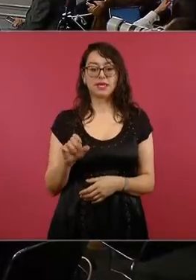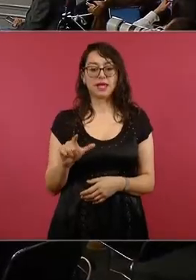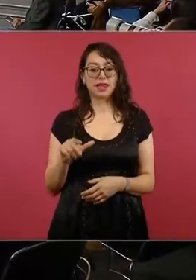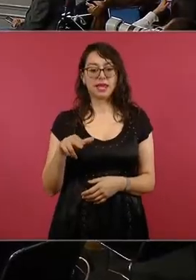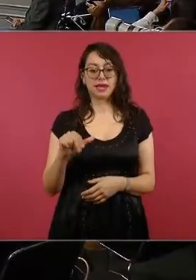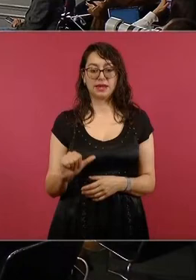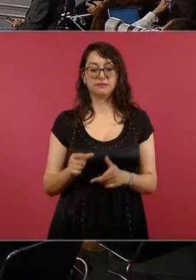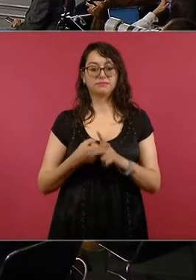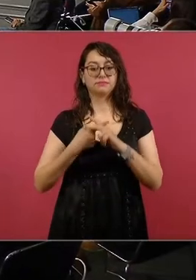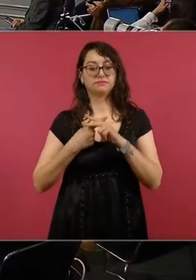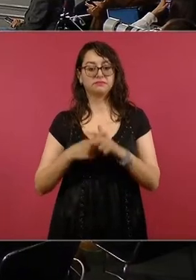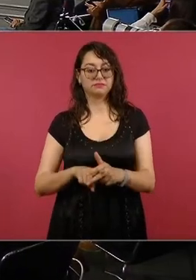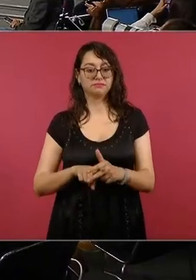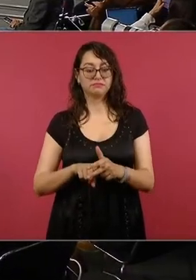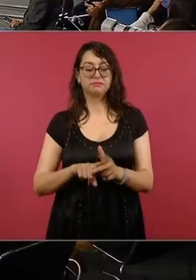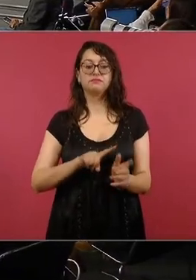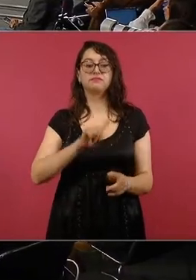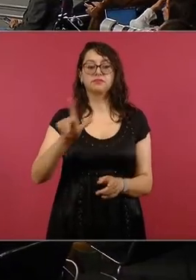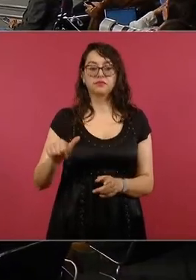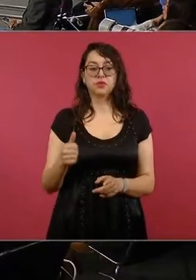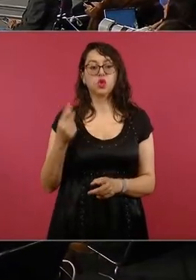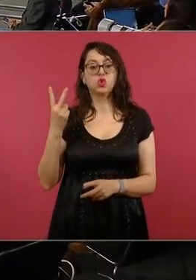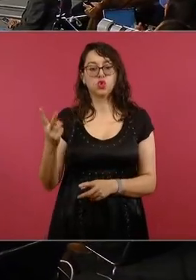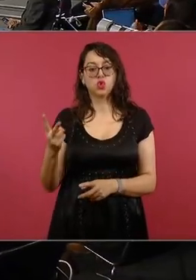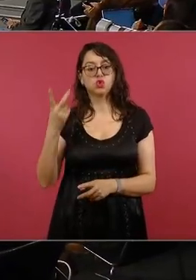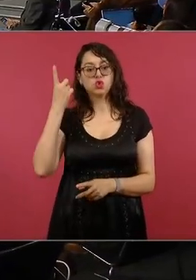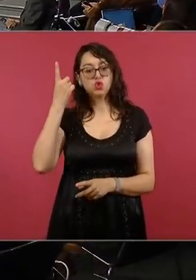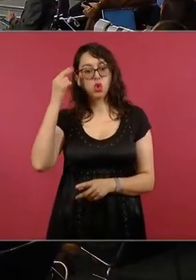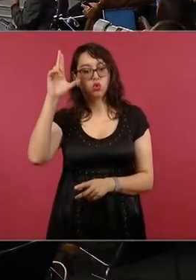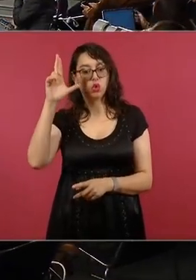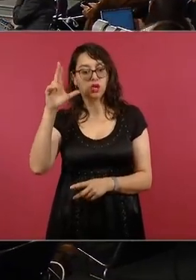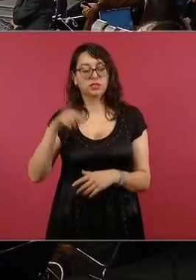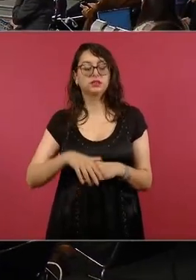la introducción y luego los doctores, si